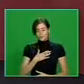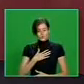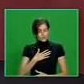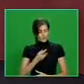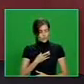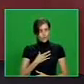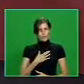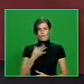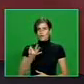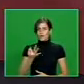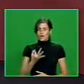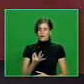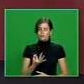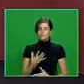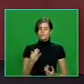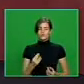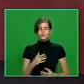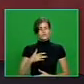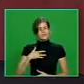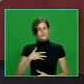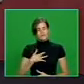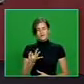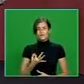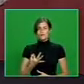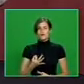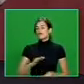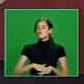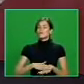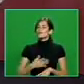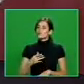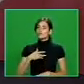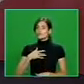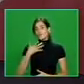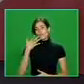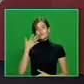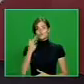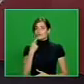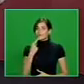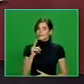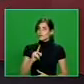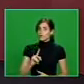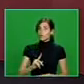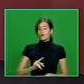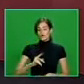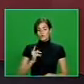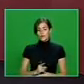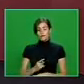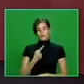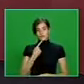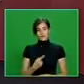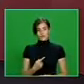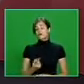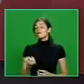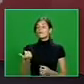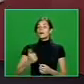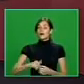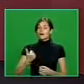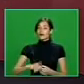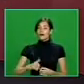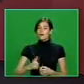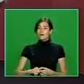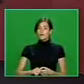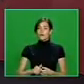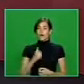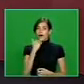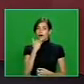eh con mucho sentimiento porque no nos sentimos orgullosos de decir esto podemos decir que en Maracaibo una de las